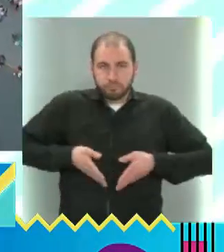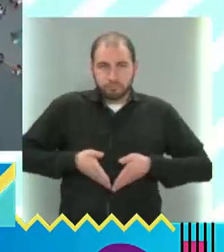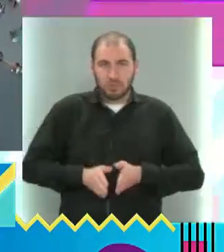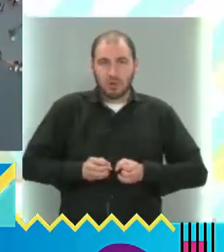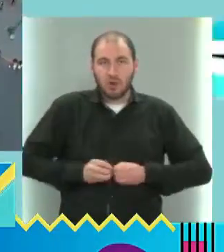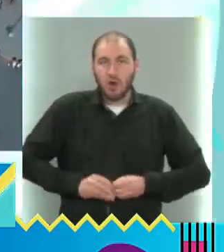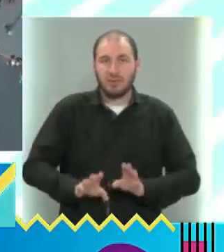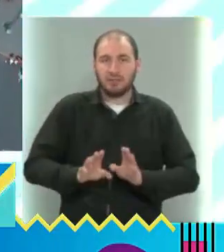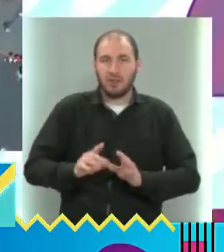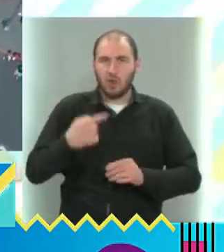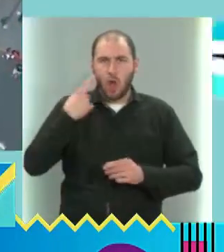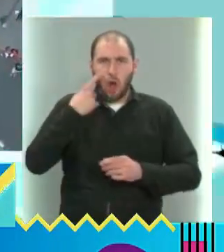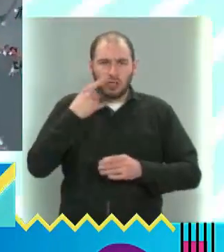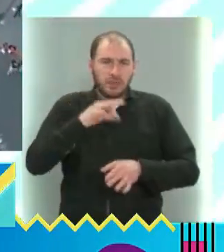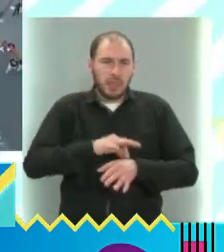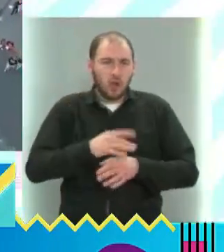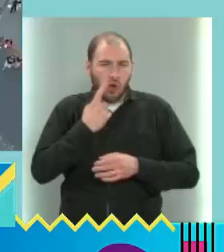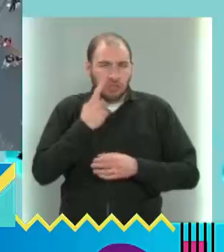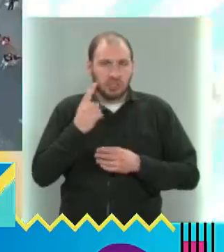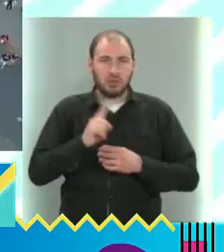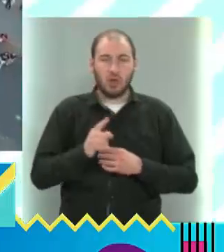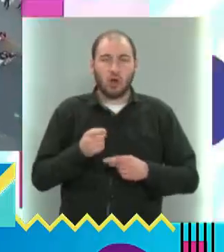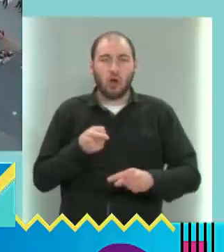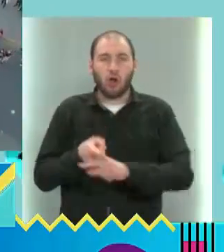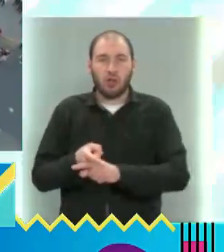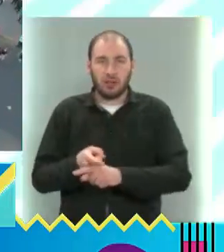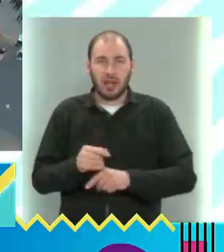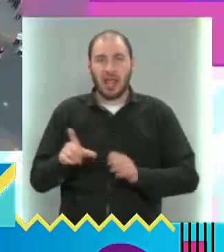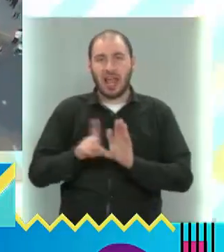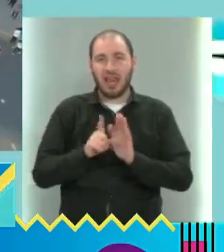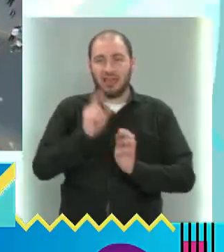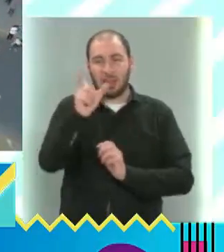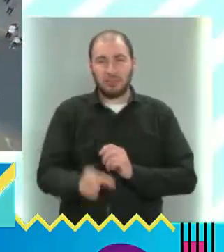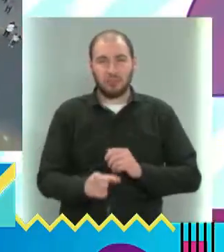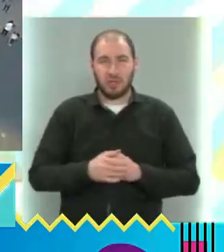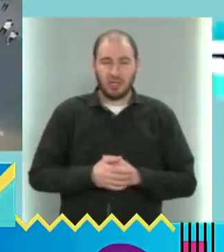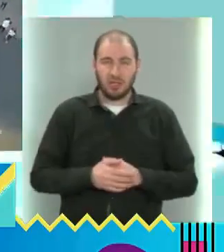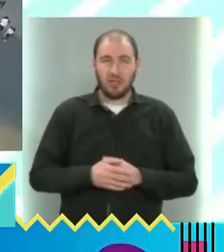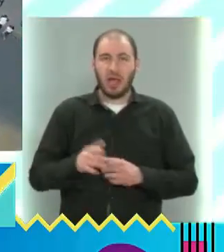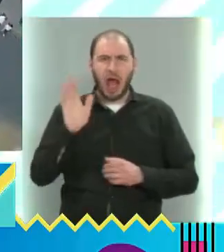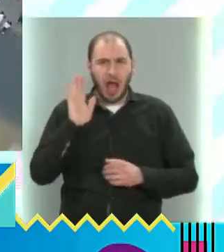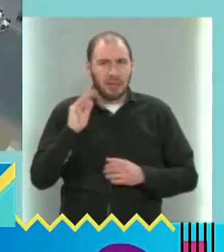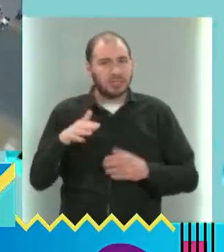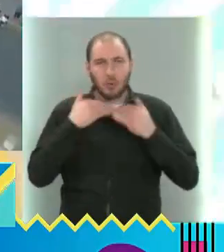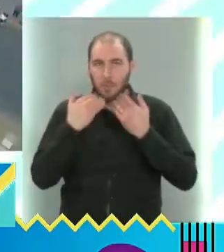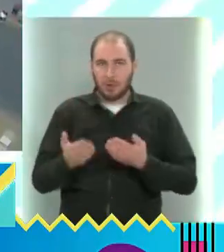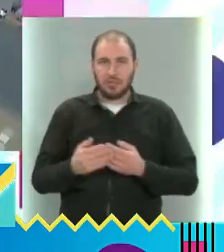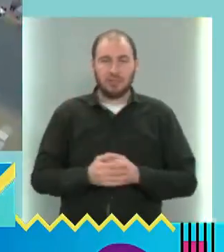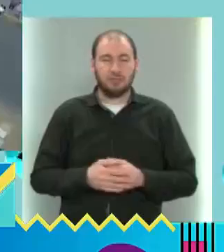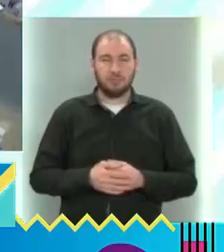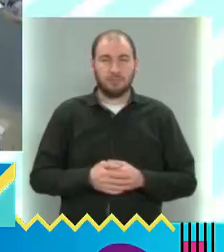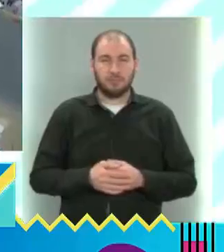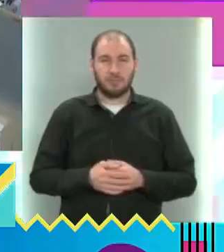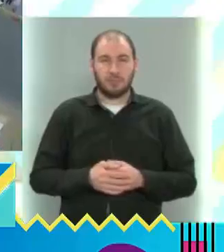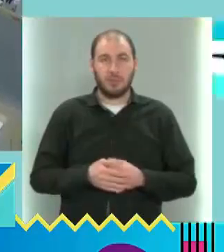y no utilizar nuestros conocimientos médicos en contra de las leyes de la humanidad ni aún bajo amenaza. De tal manera